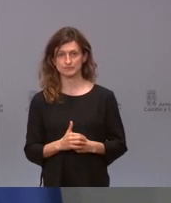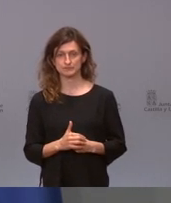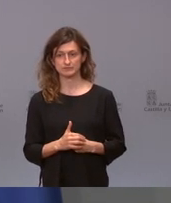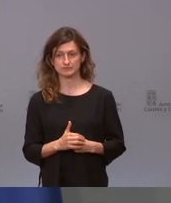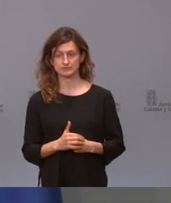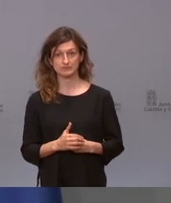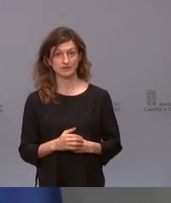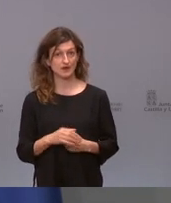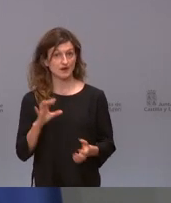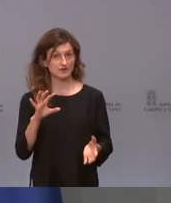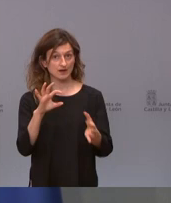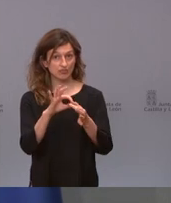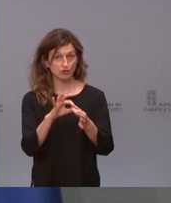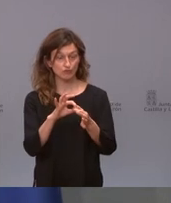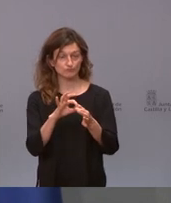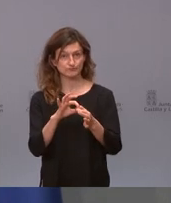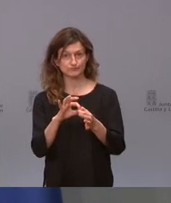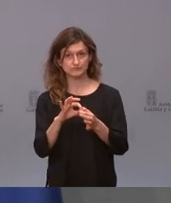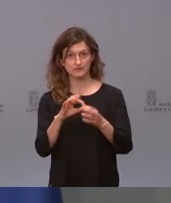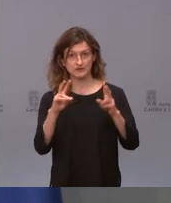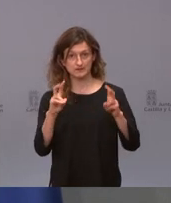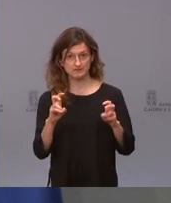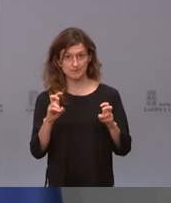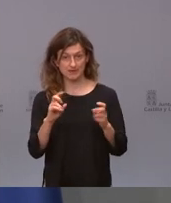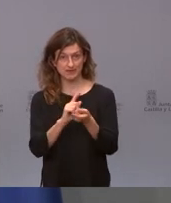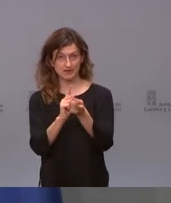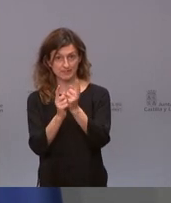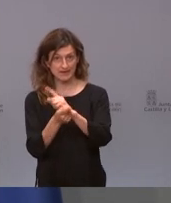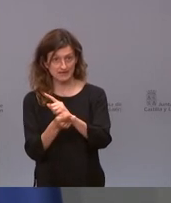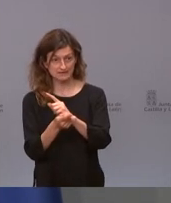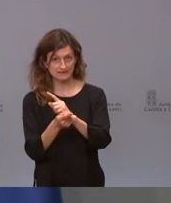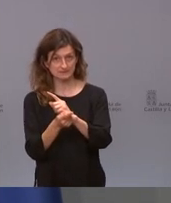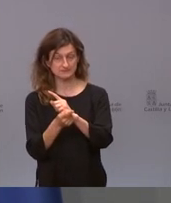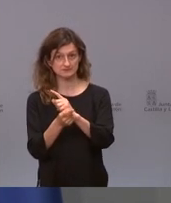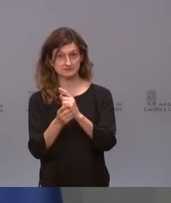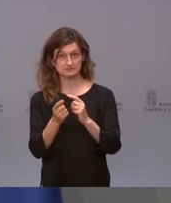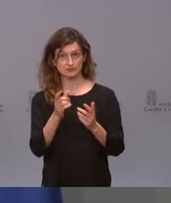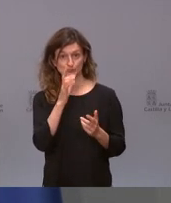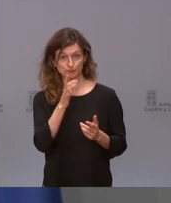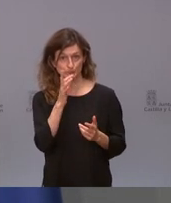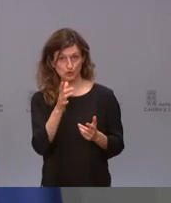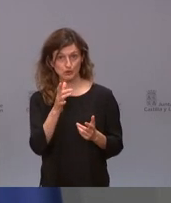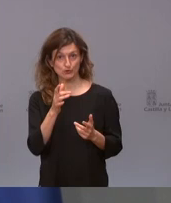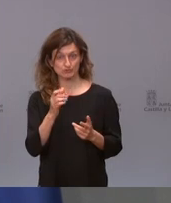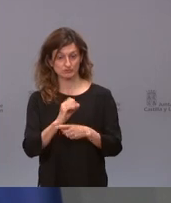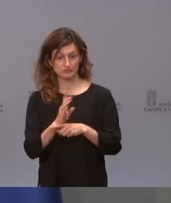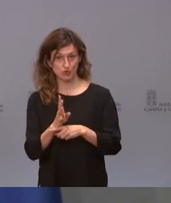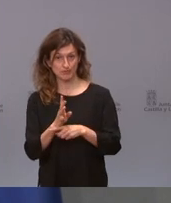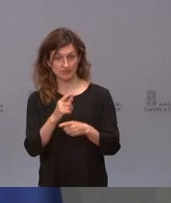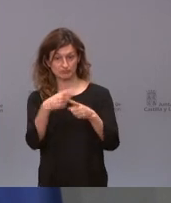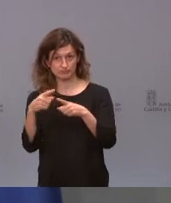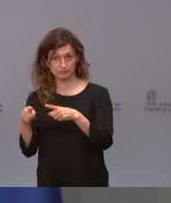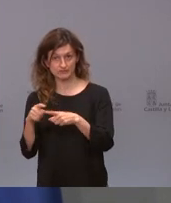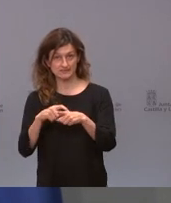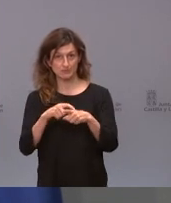en relación a las diferentes penetración de las de las de las variantes en